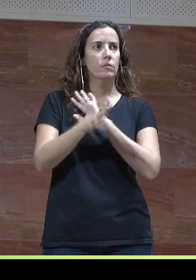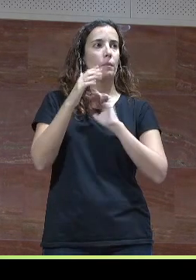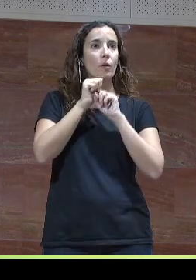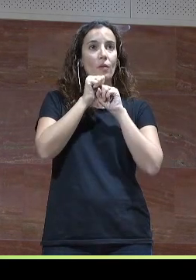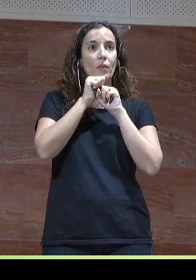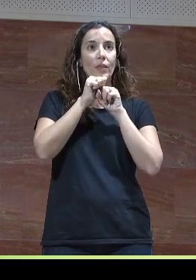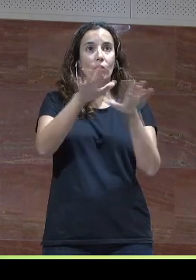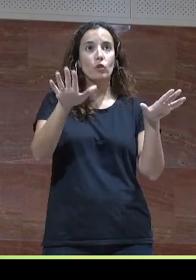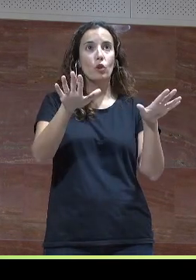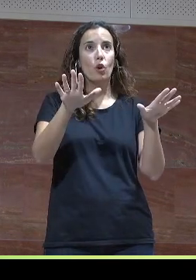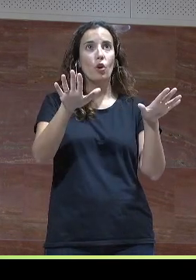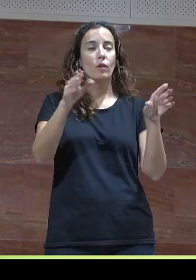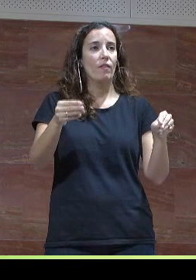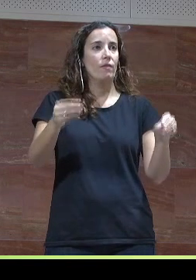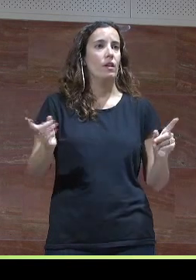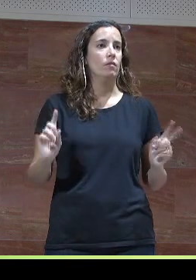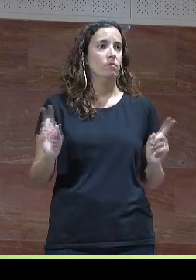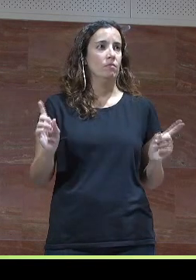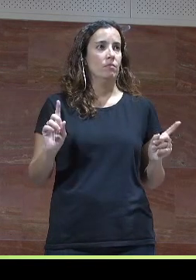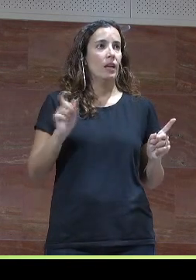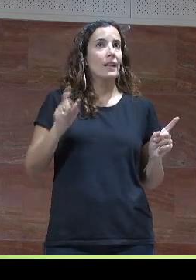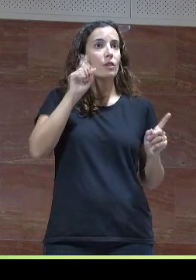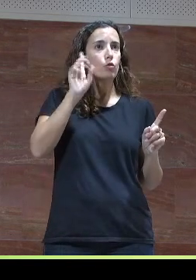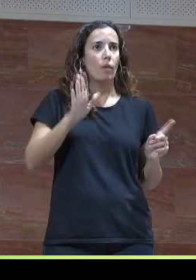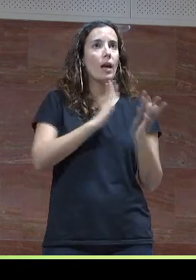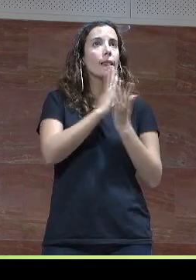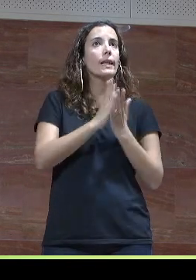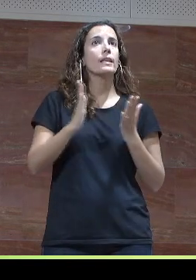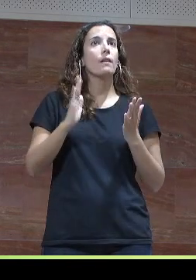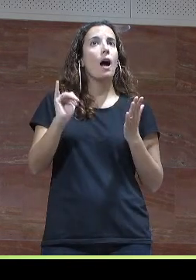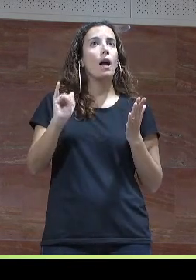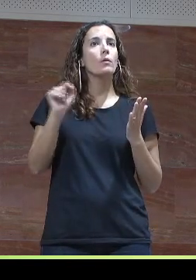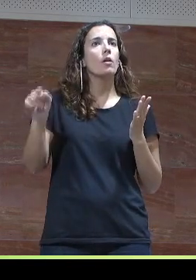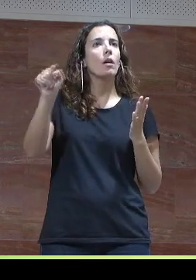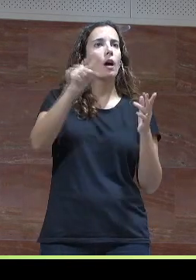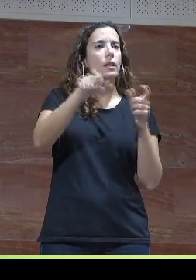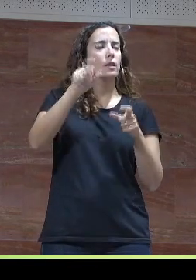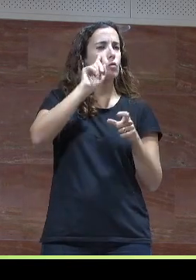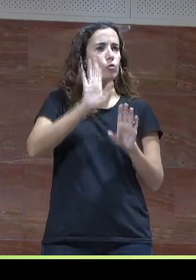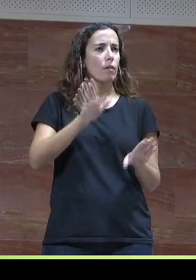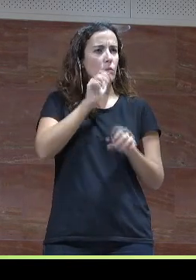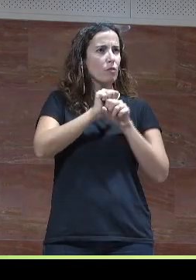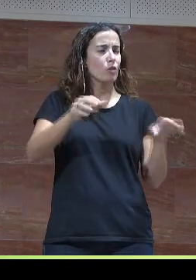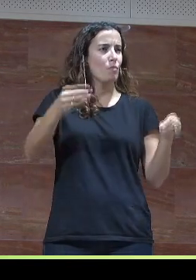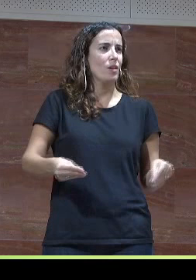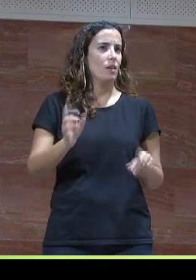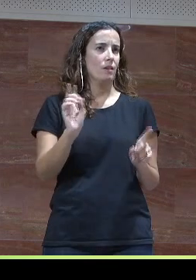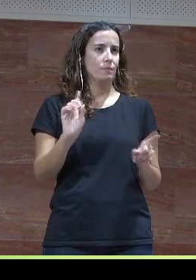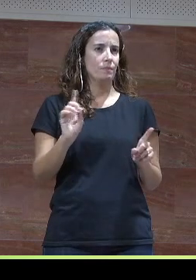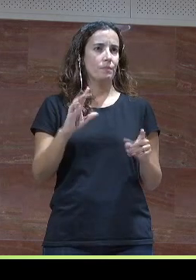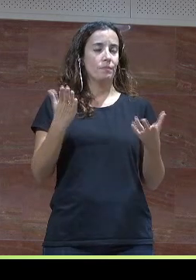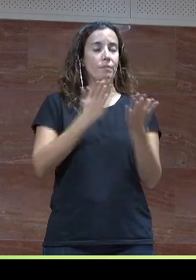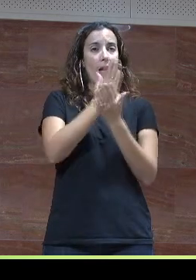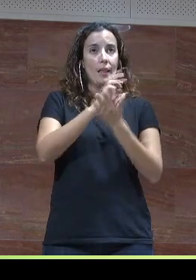cortísima. ¿Quiénes saben que hay esas alternativas? Y esas alternativas, como decías tú, inmersas en